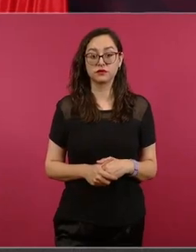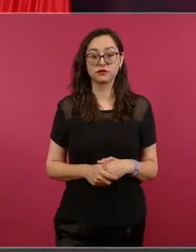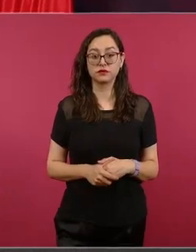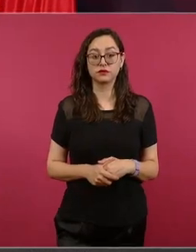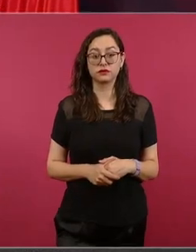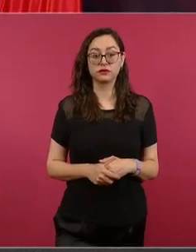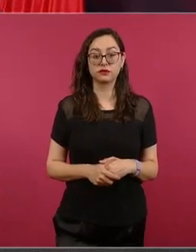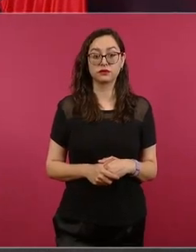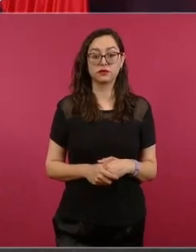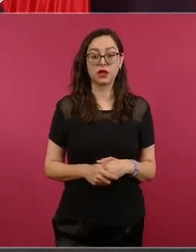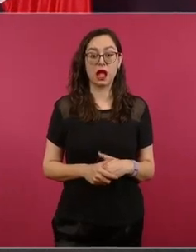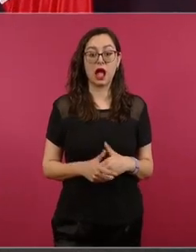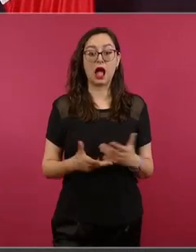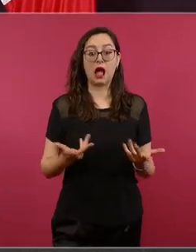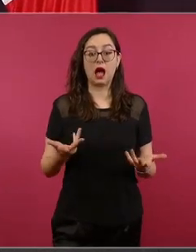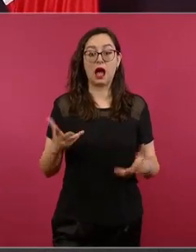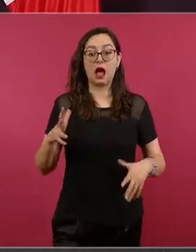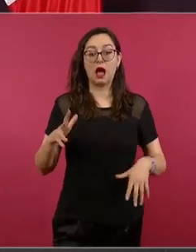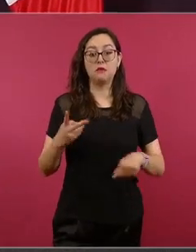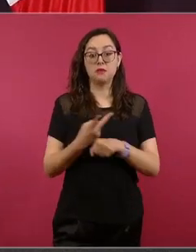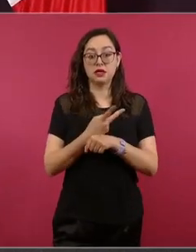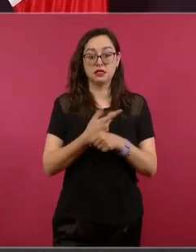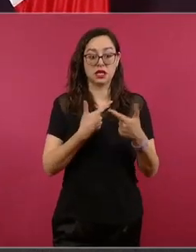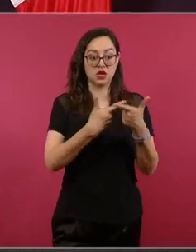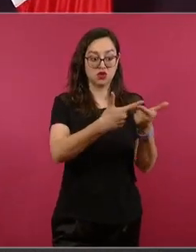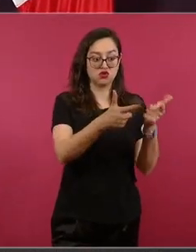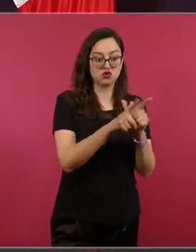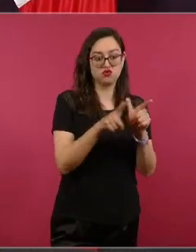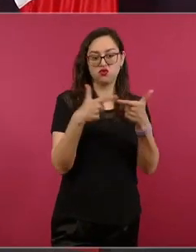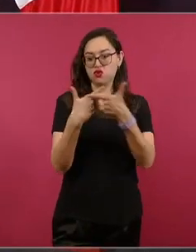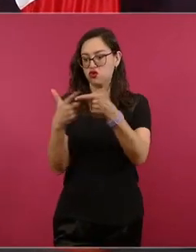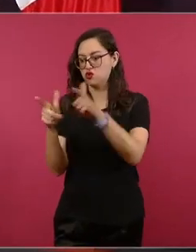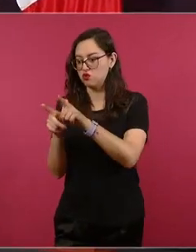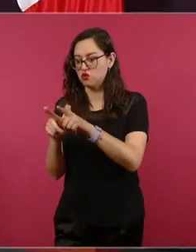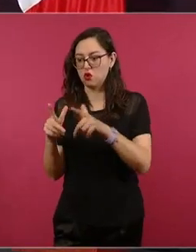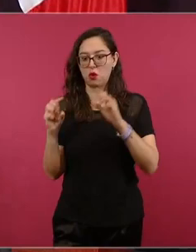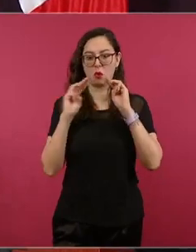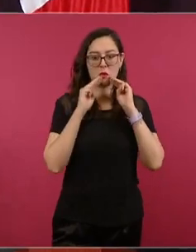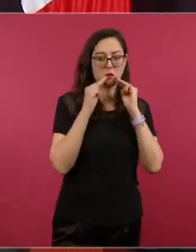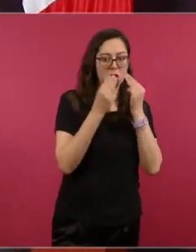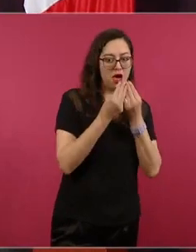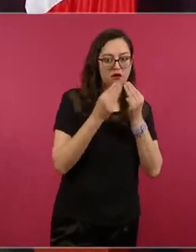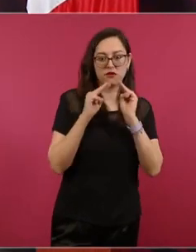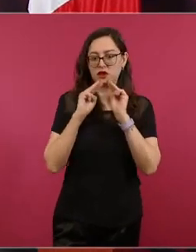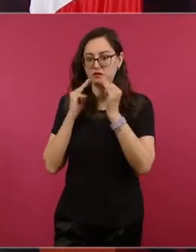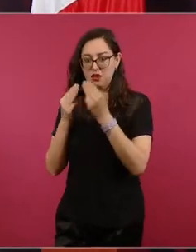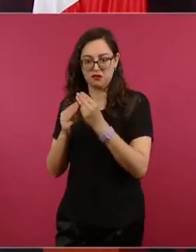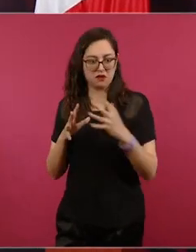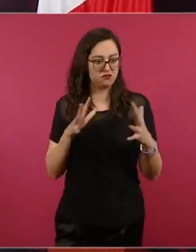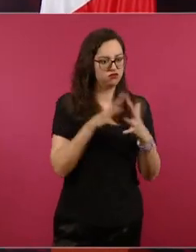son las confrontaciones entre grupos que